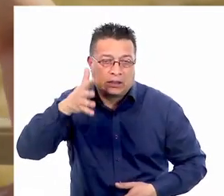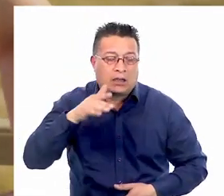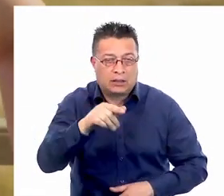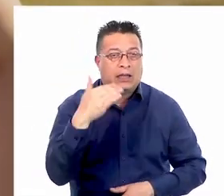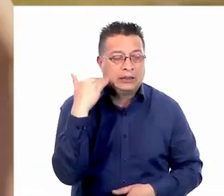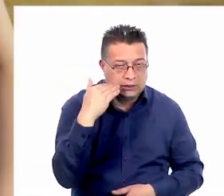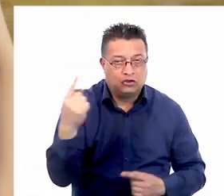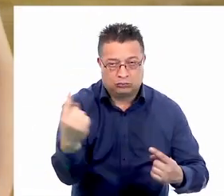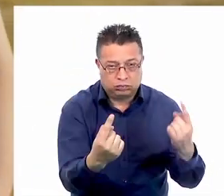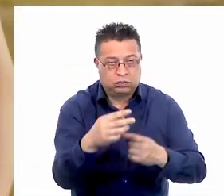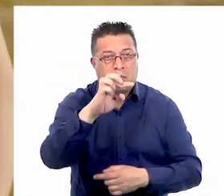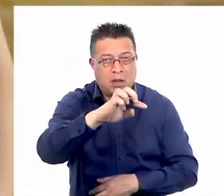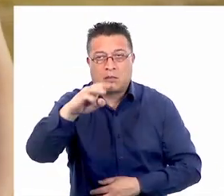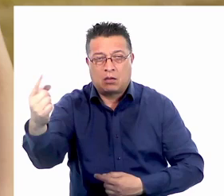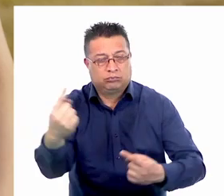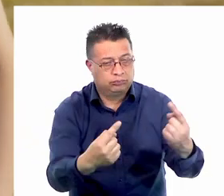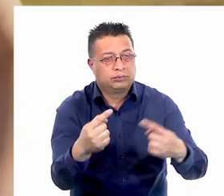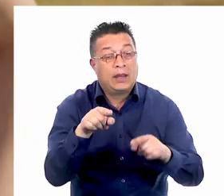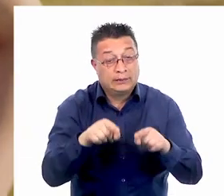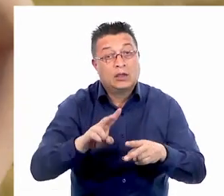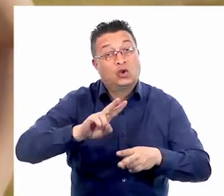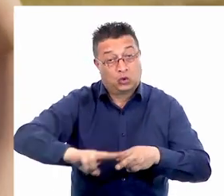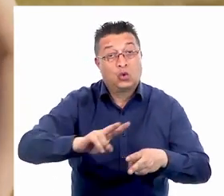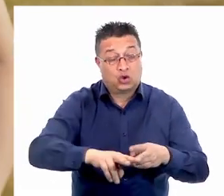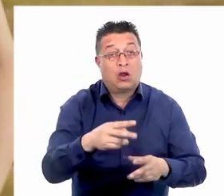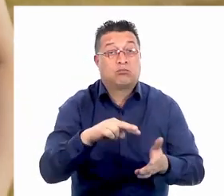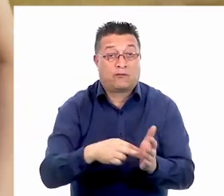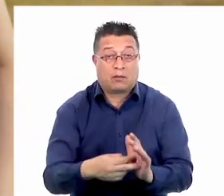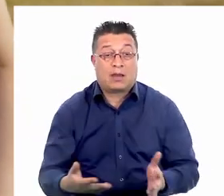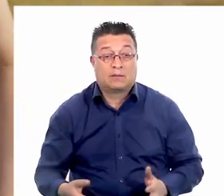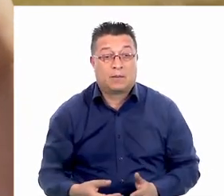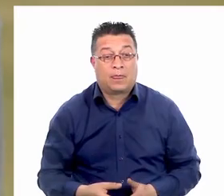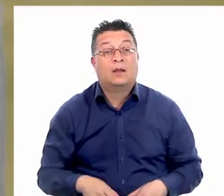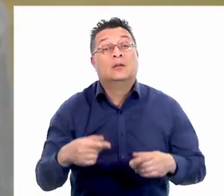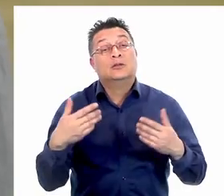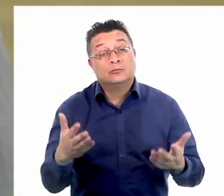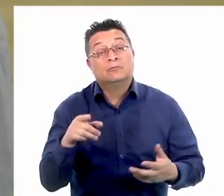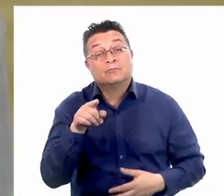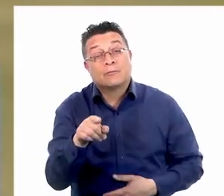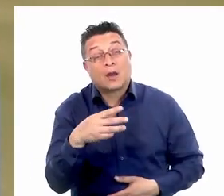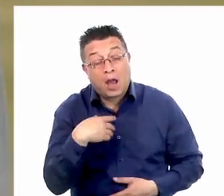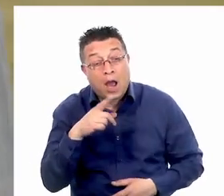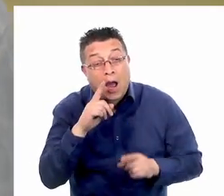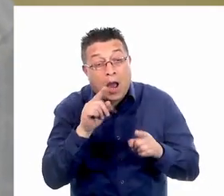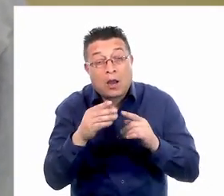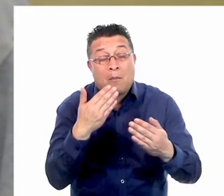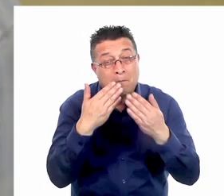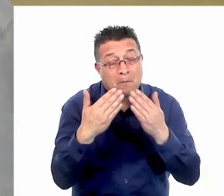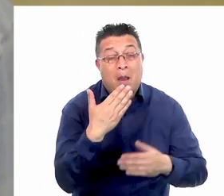charlas con los niños y apoderados. Y así se van solucionando los problemas. En vez de pelear,